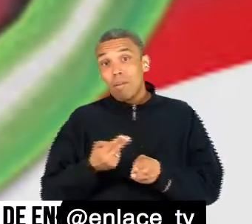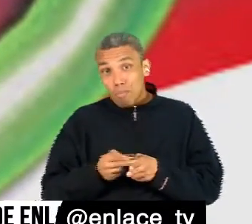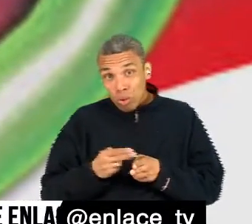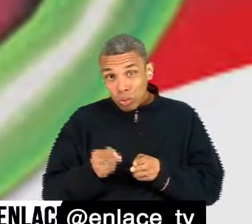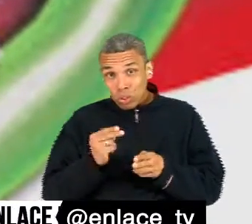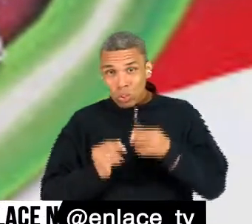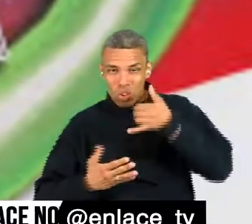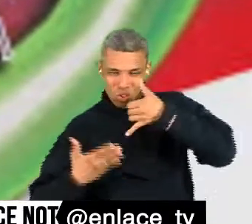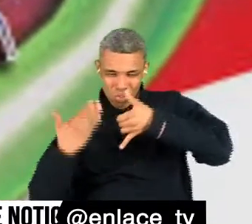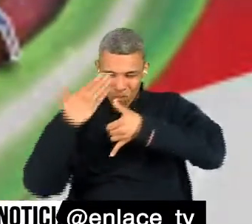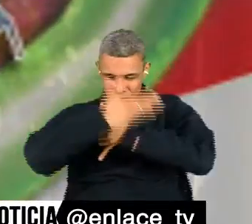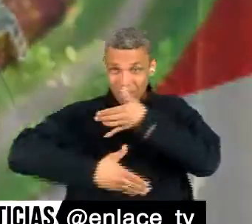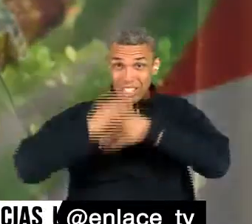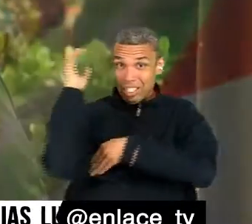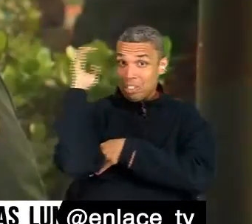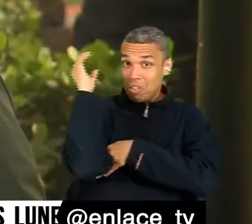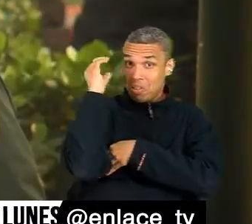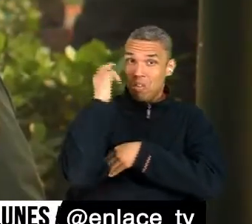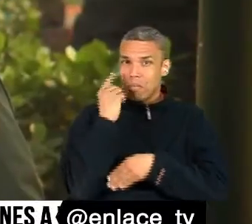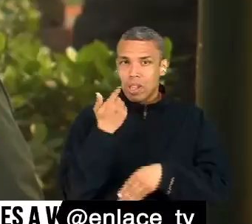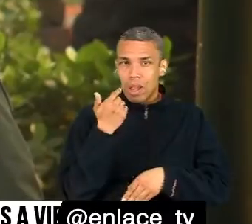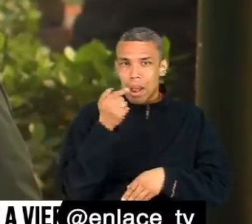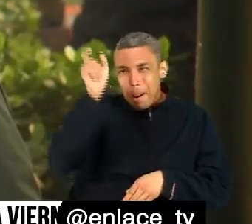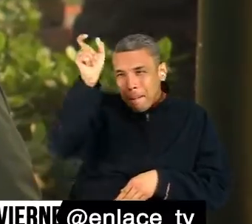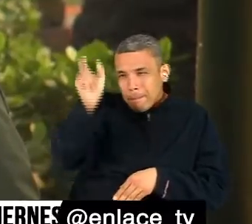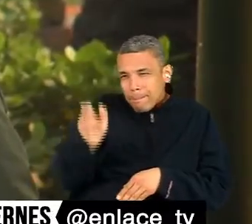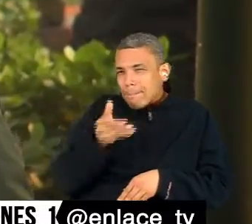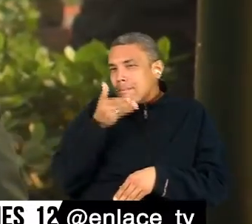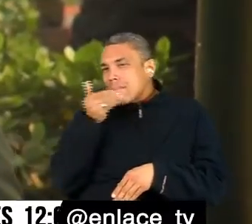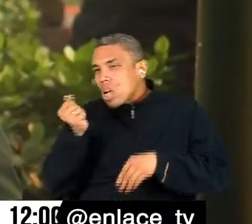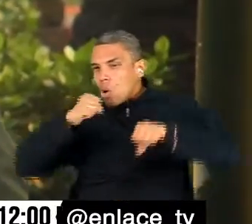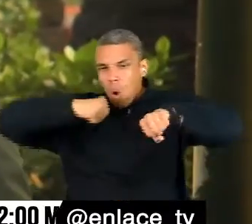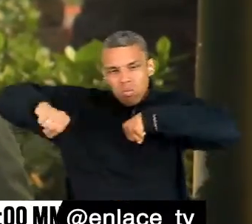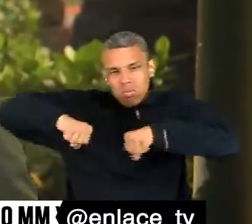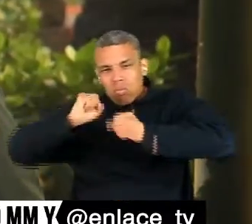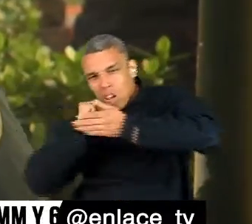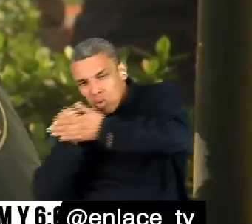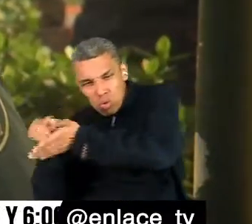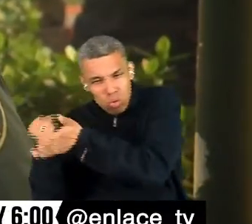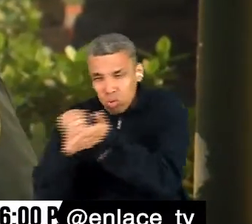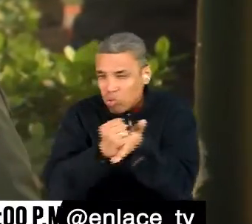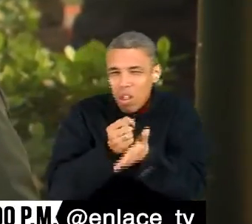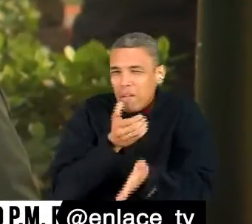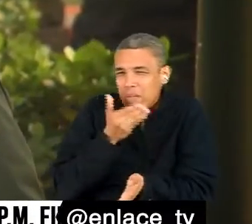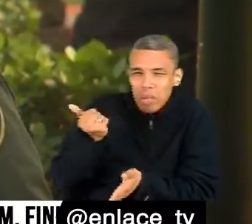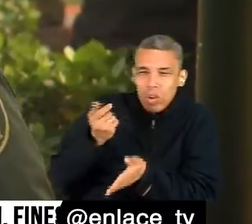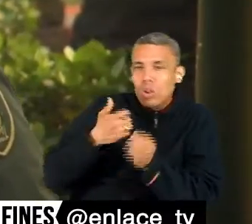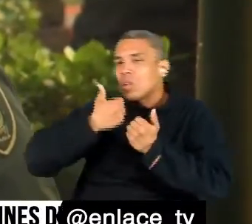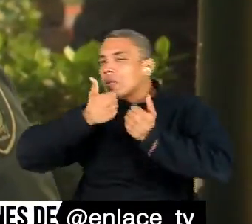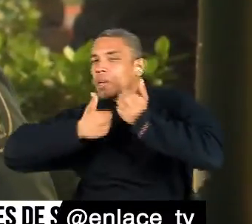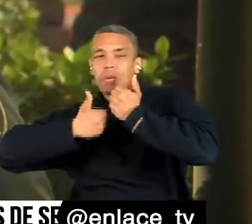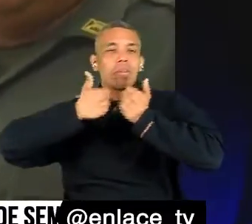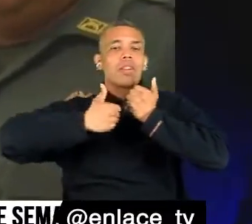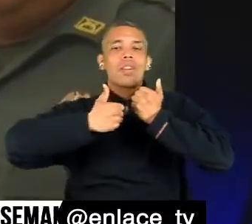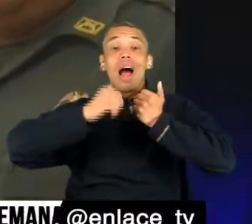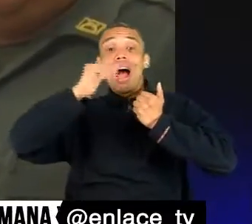Nacional en Colombia. En Cúcuta pues trabajé 1 año y medio en la Estación de Policía de la